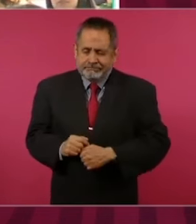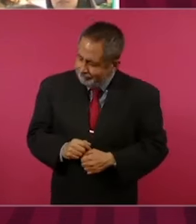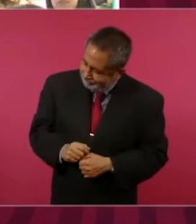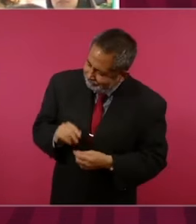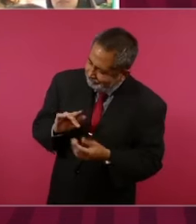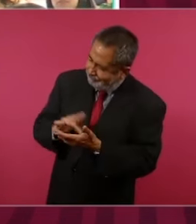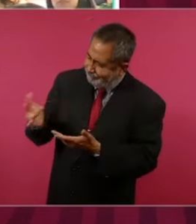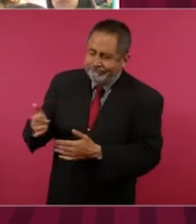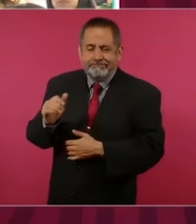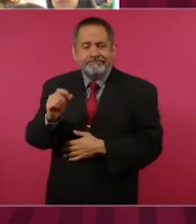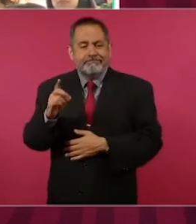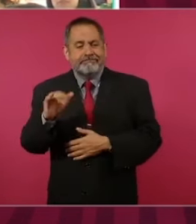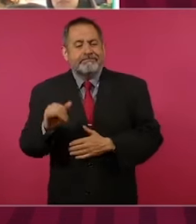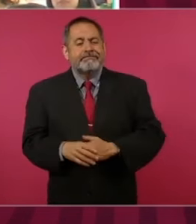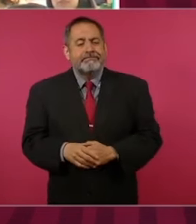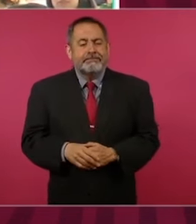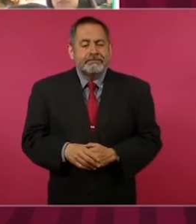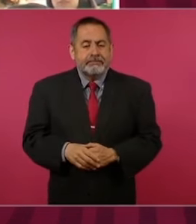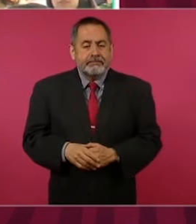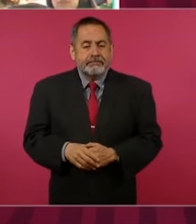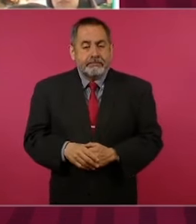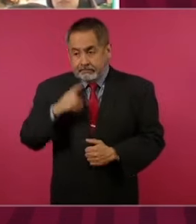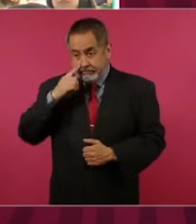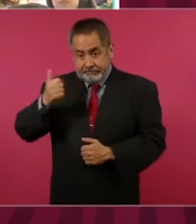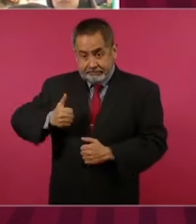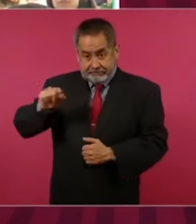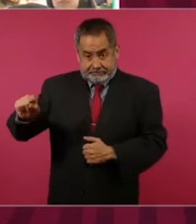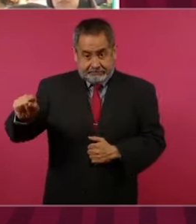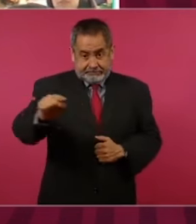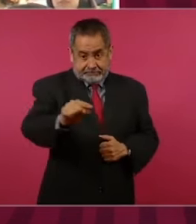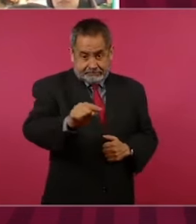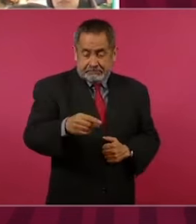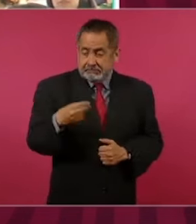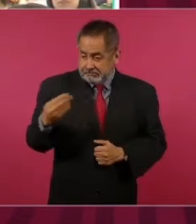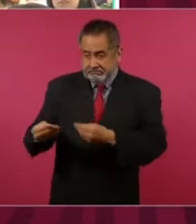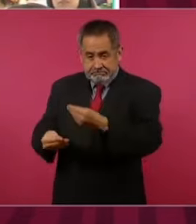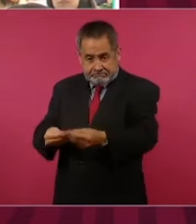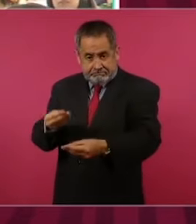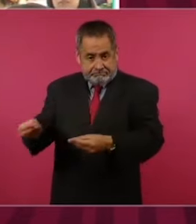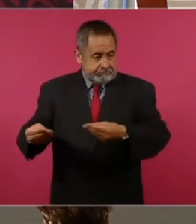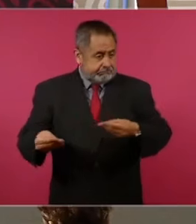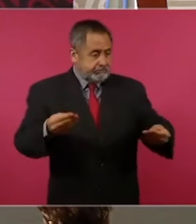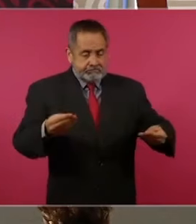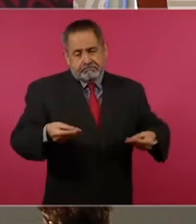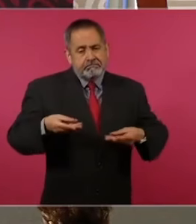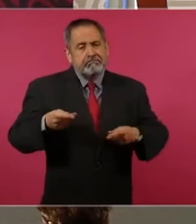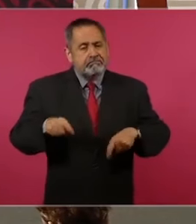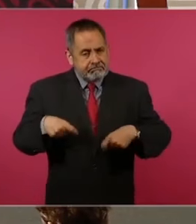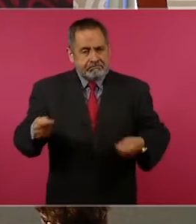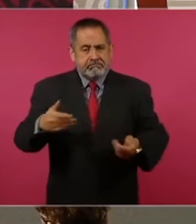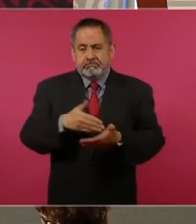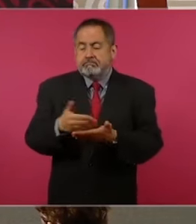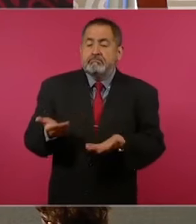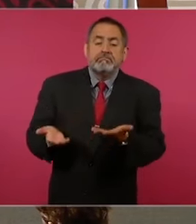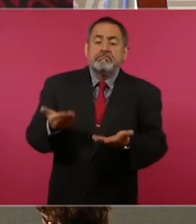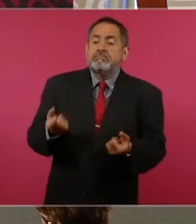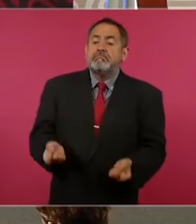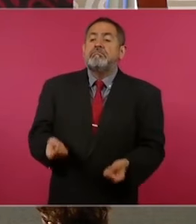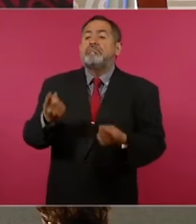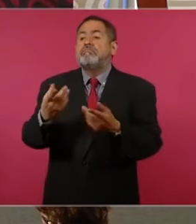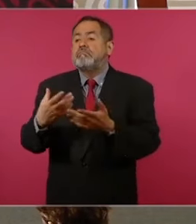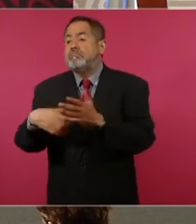querida Adriana. Y estos comités van a recibir estos recursos, como bien decía Zoé, en base en el número de consultorios